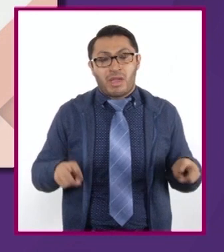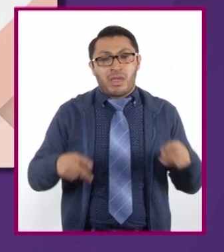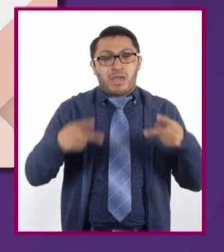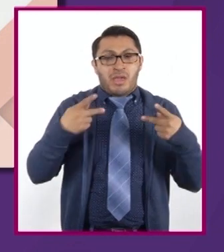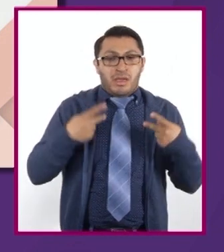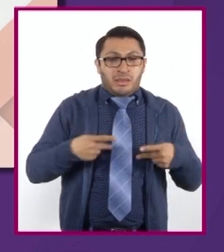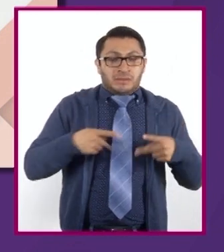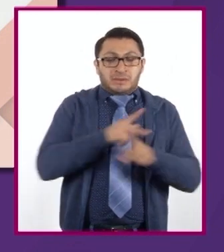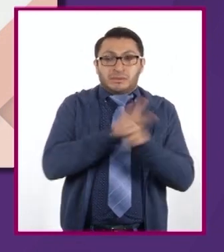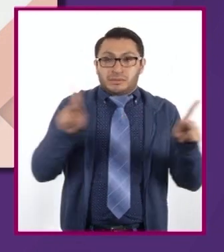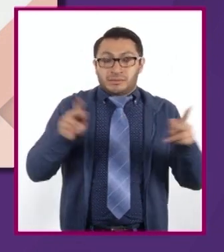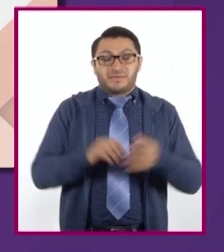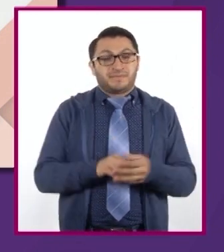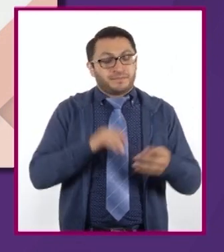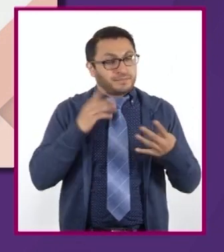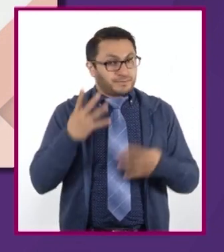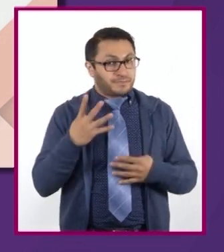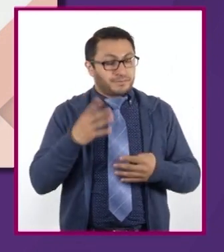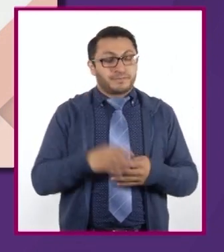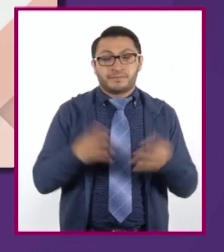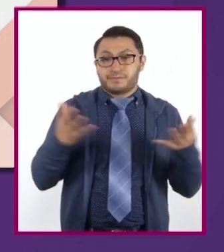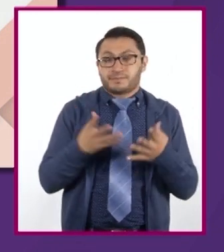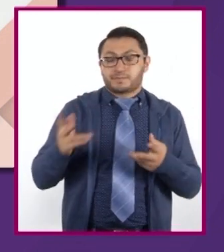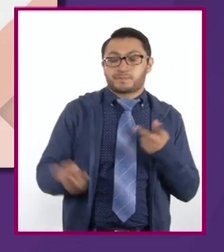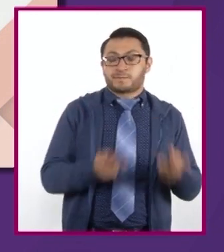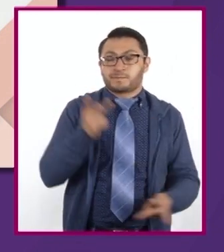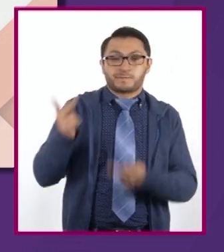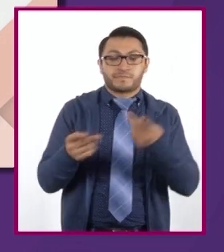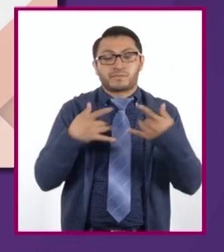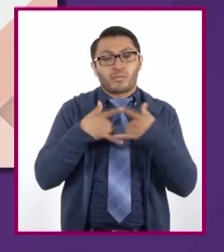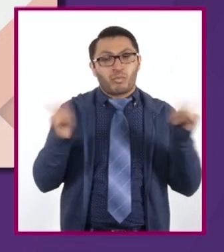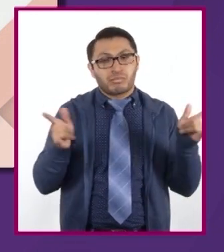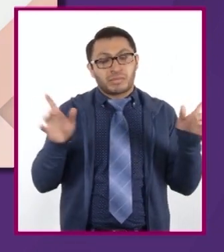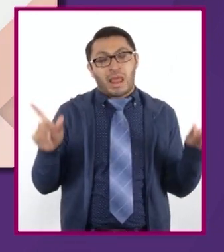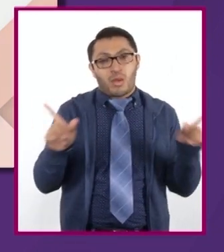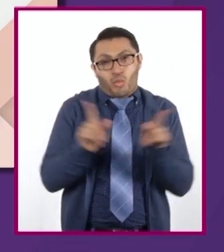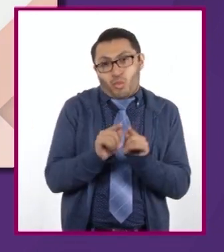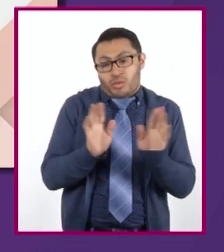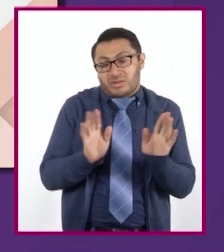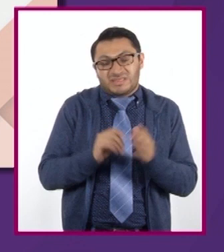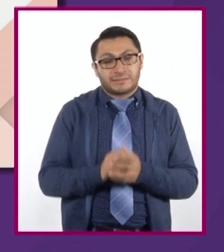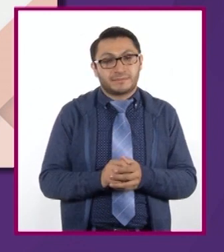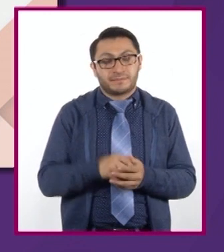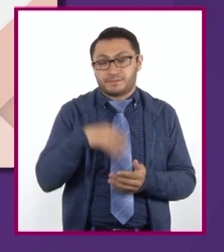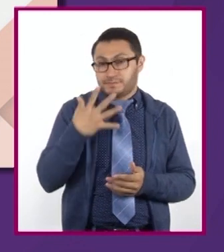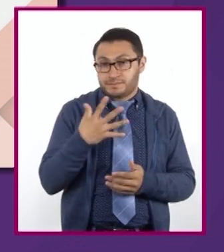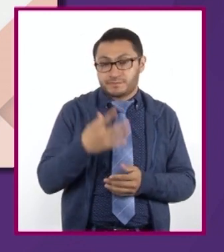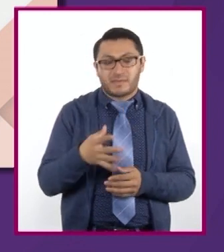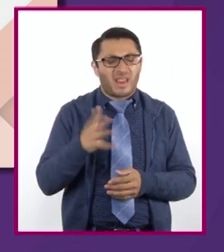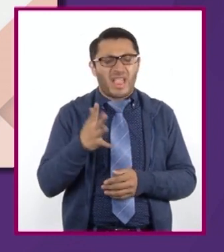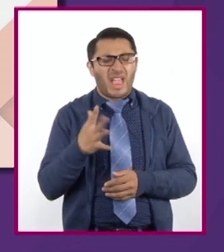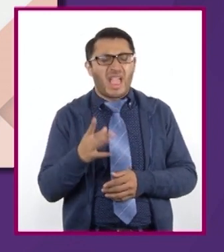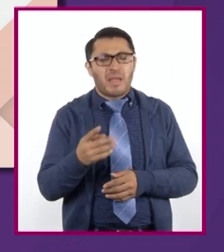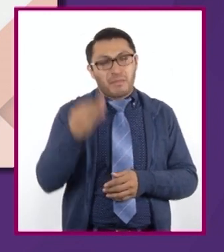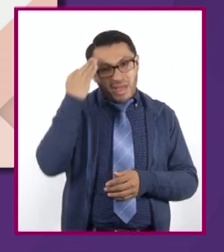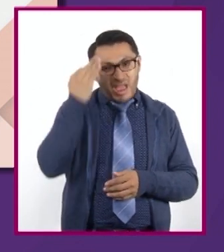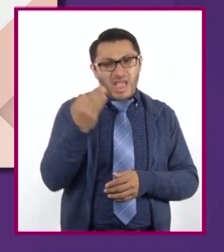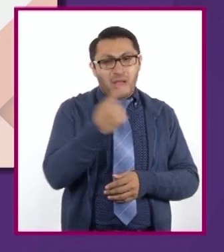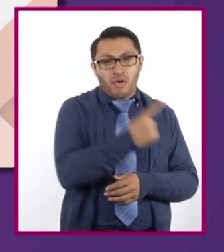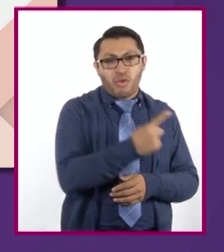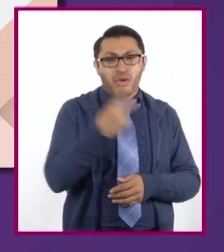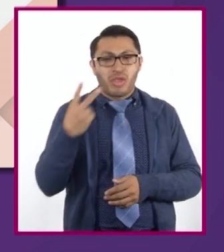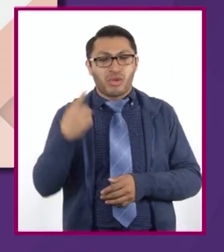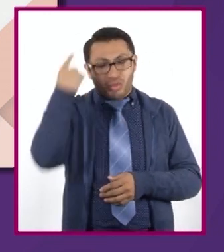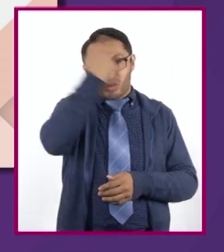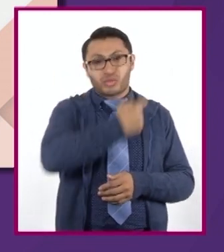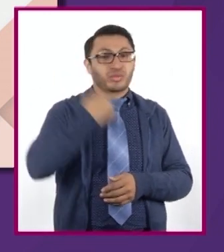público. 4. Formular preguntas abiertas y cerradas. 5. Dura aproximadamente entre